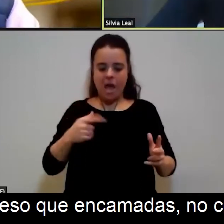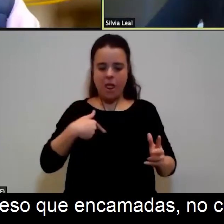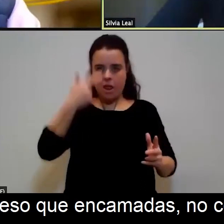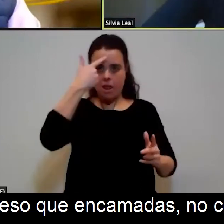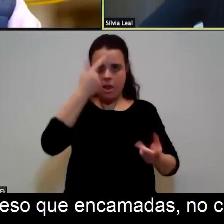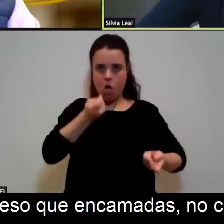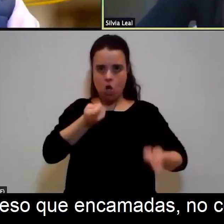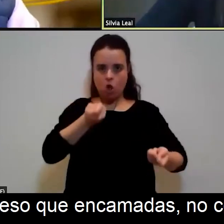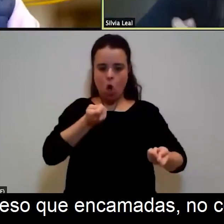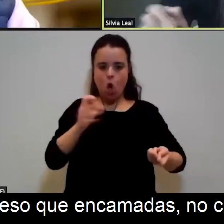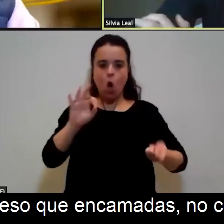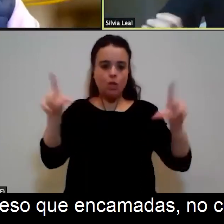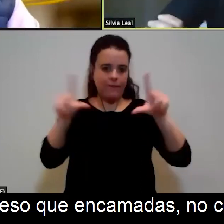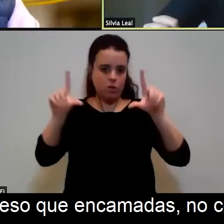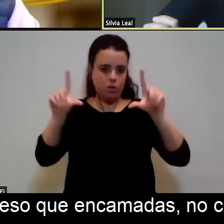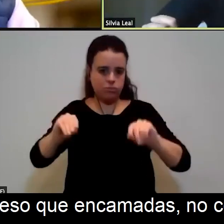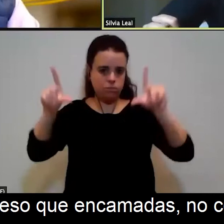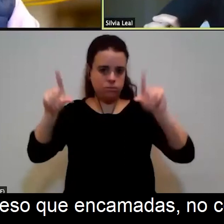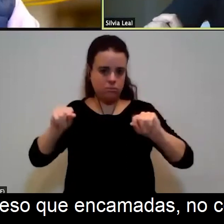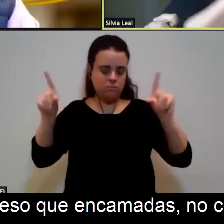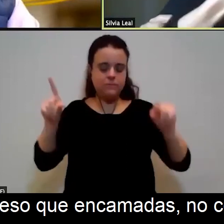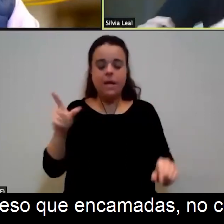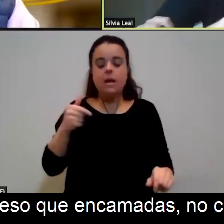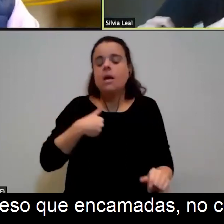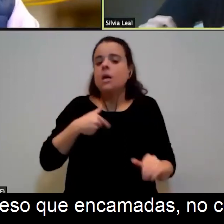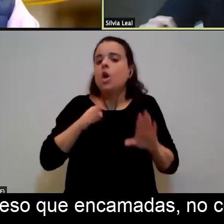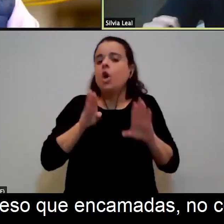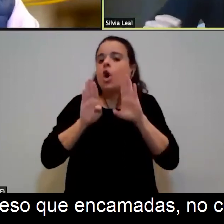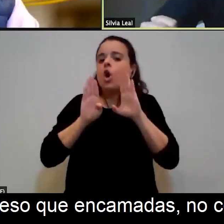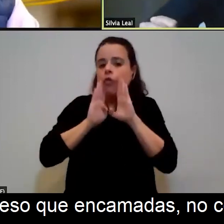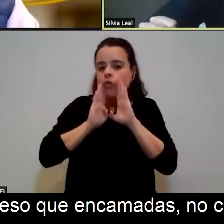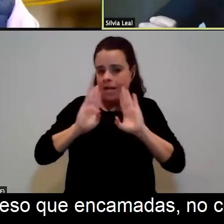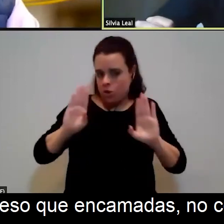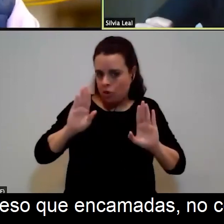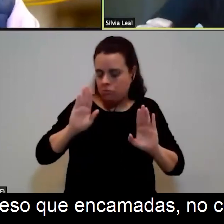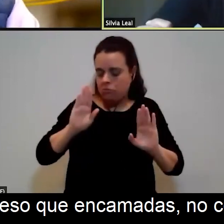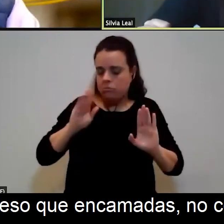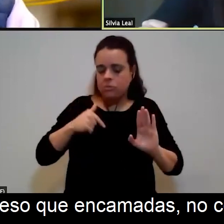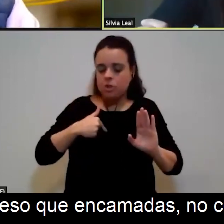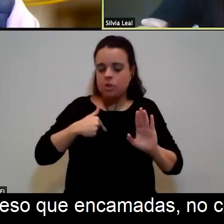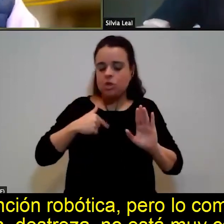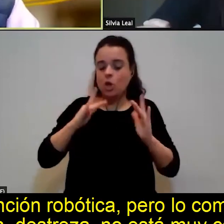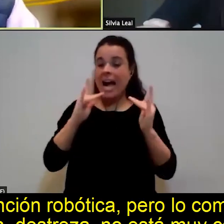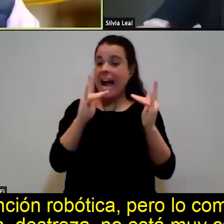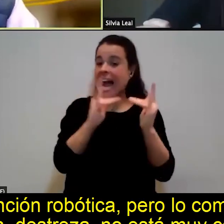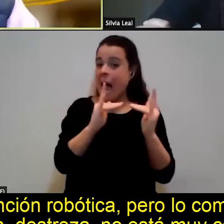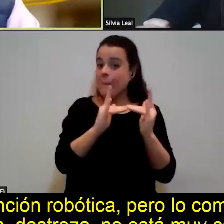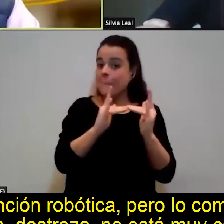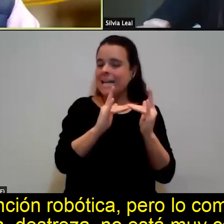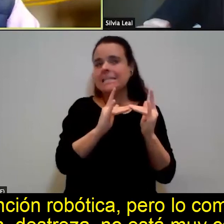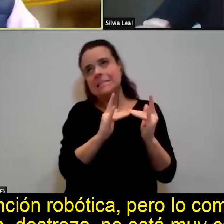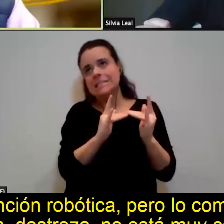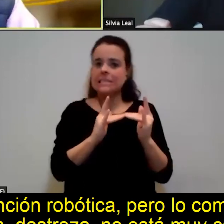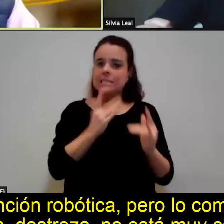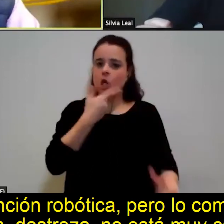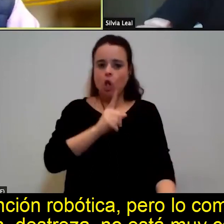televisor. Pero yo también os confieso que en concreto encamadas no conozco mucho más. Claro, ahí sería alguna